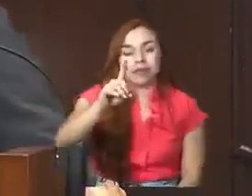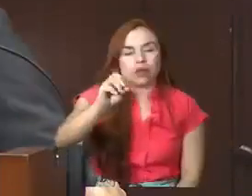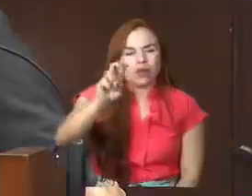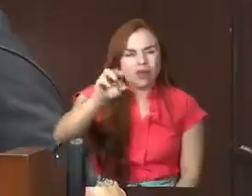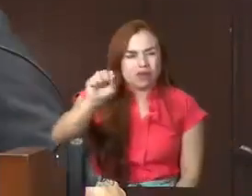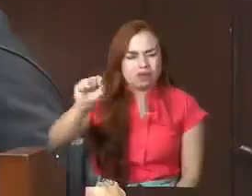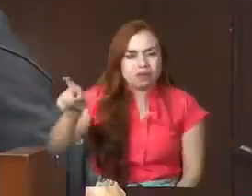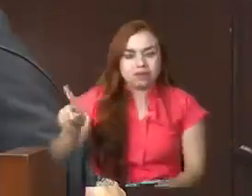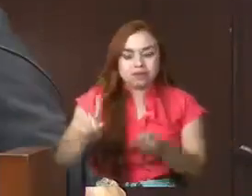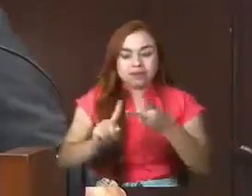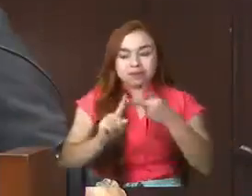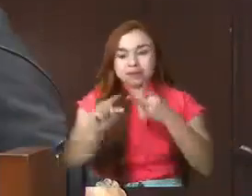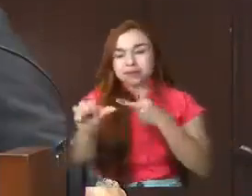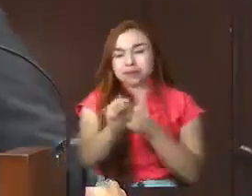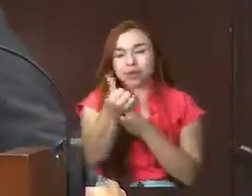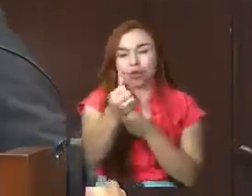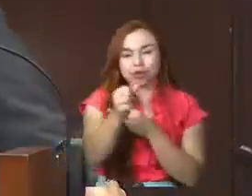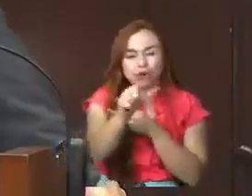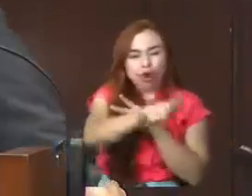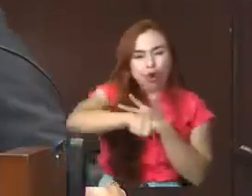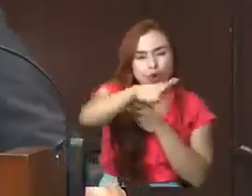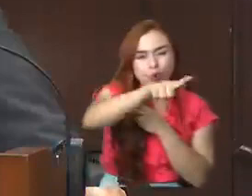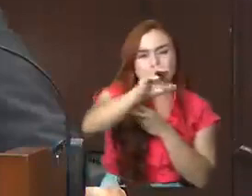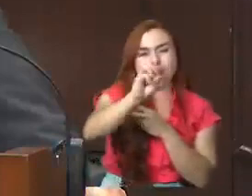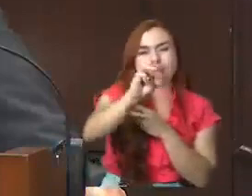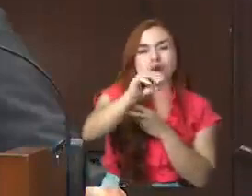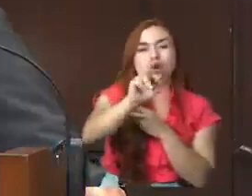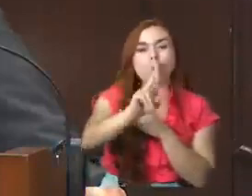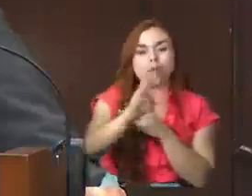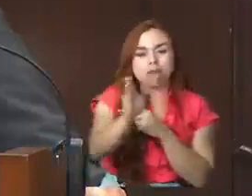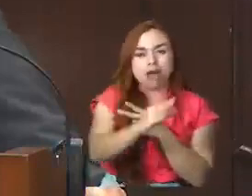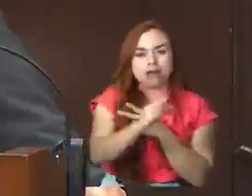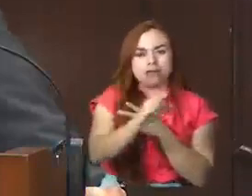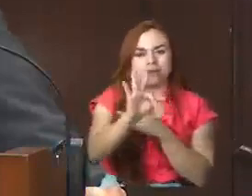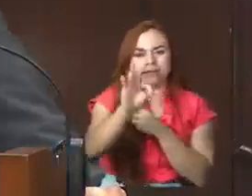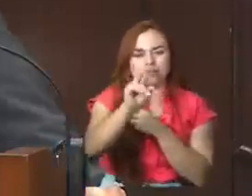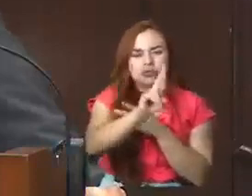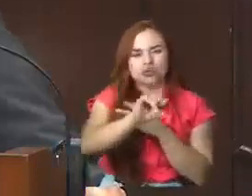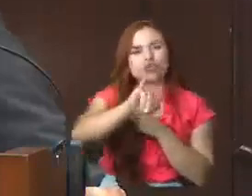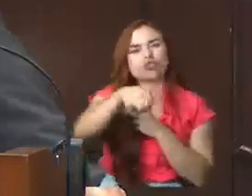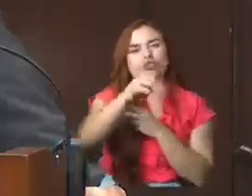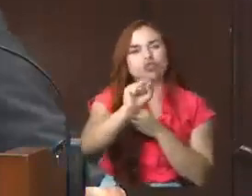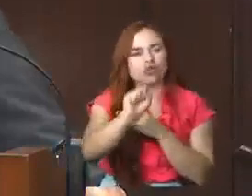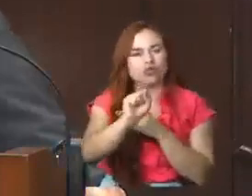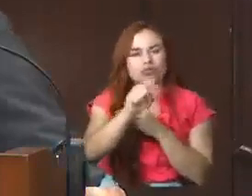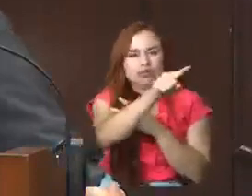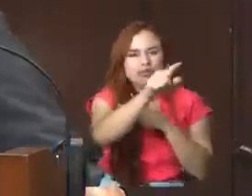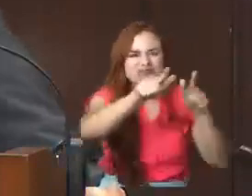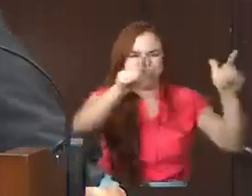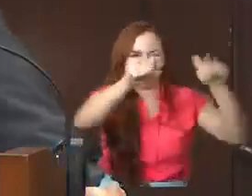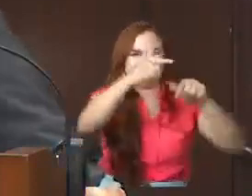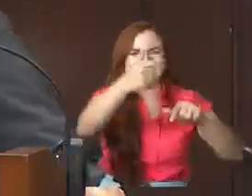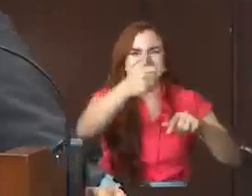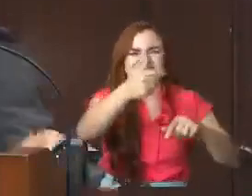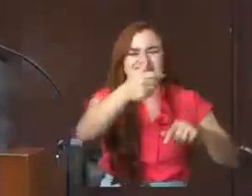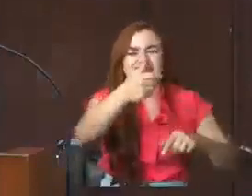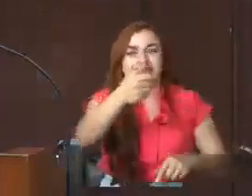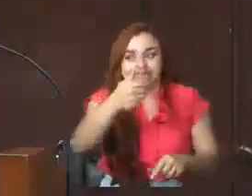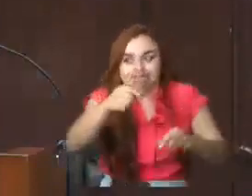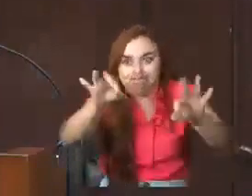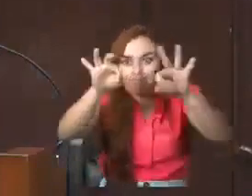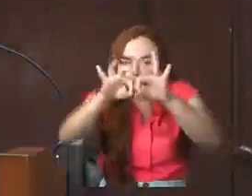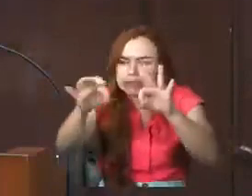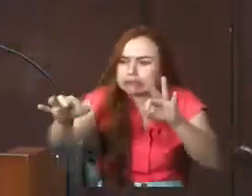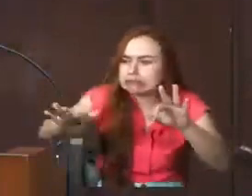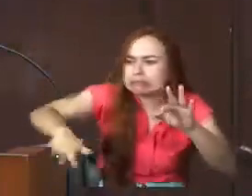Por último, Panamá necesita una legislación moderna, un nuevo código minero acorde